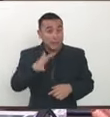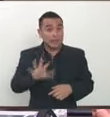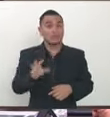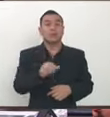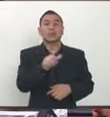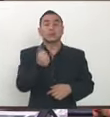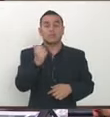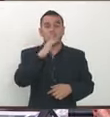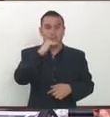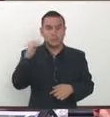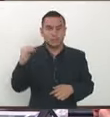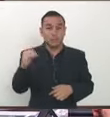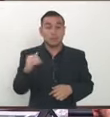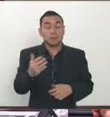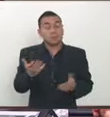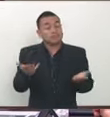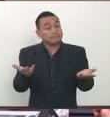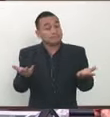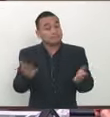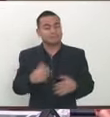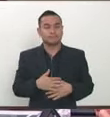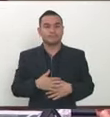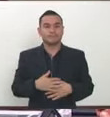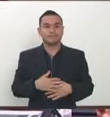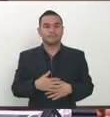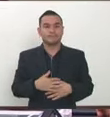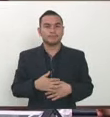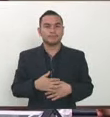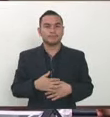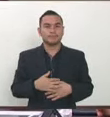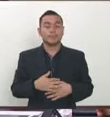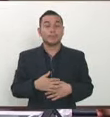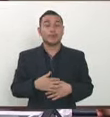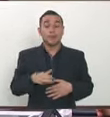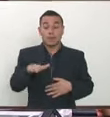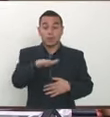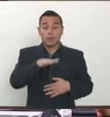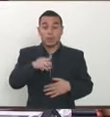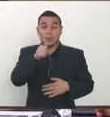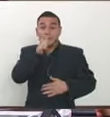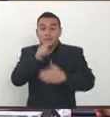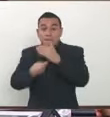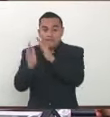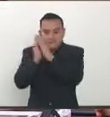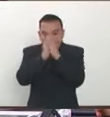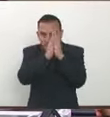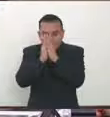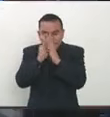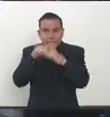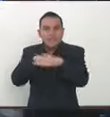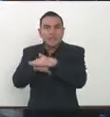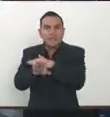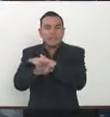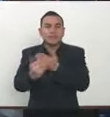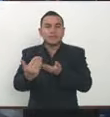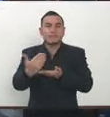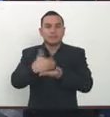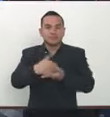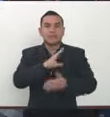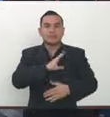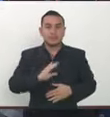otros países. Sin embargo, pues, un punto ciego entró y ahora ya está aquí.